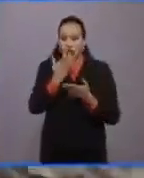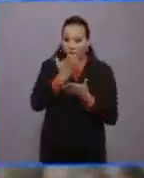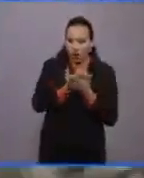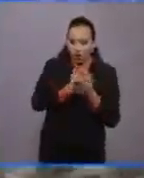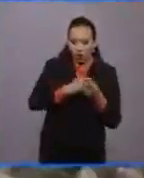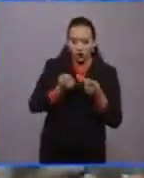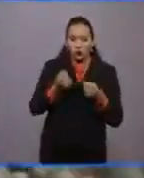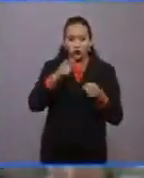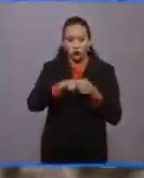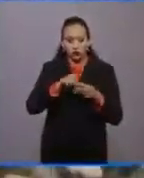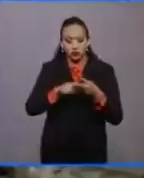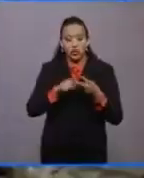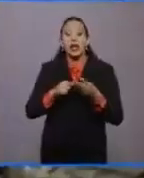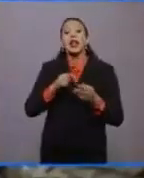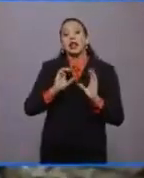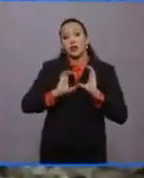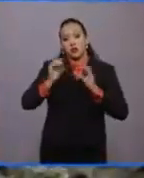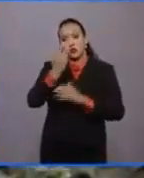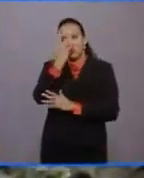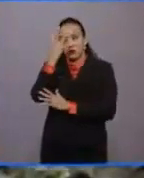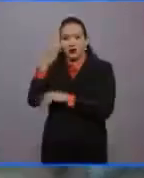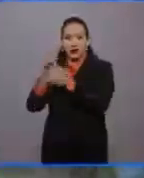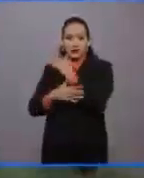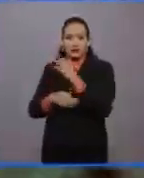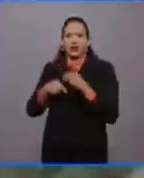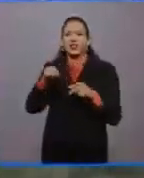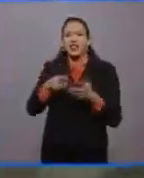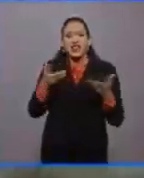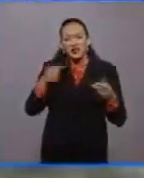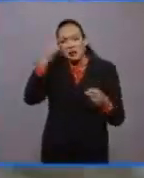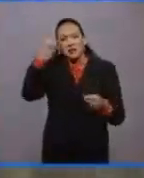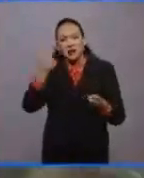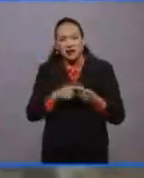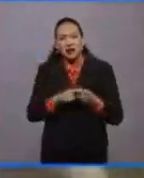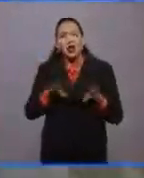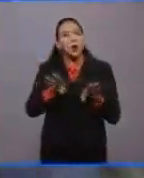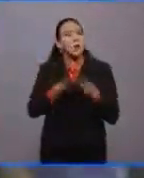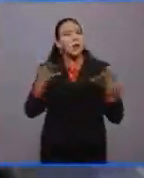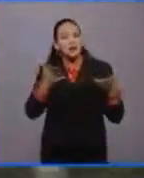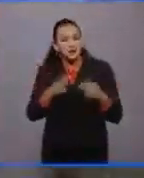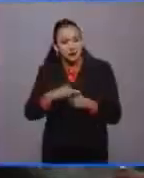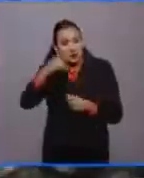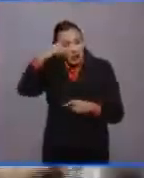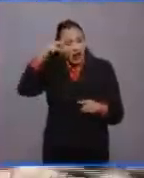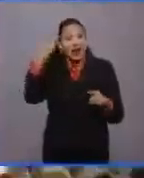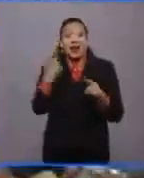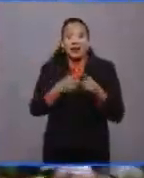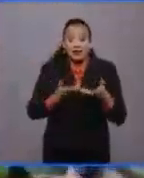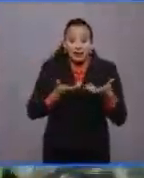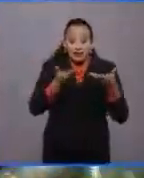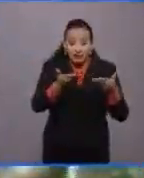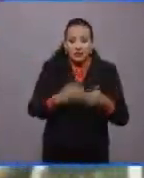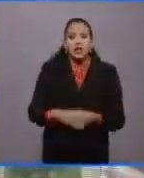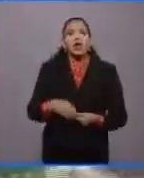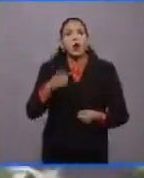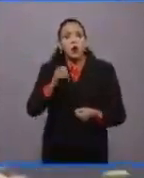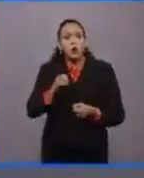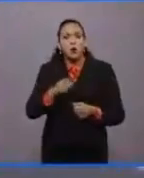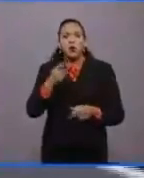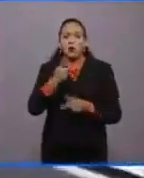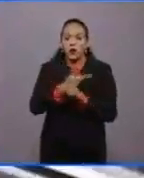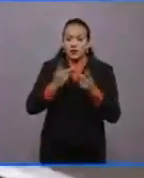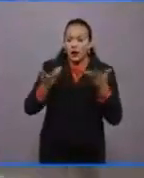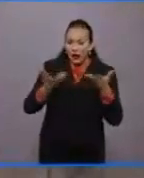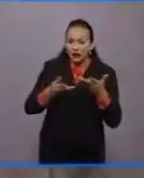lo económico, social y ambiental. ¿Para qué se produce? ¿Cómo se produce? para quién se produce y a dónde va a parar lo que se